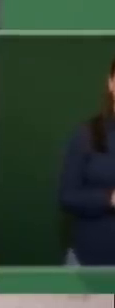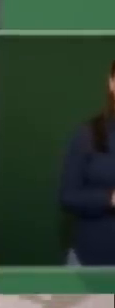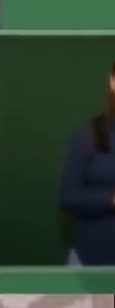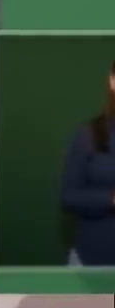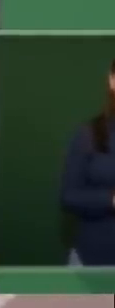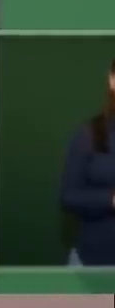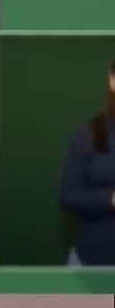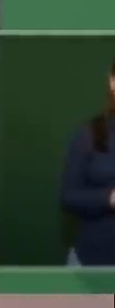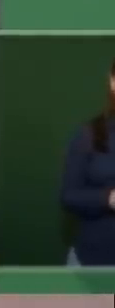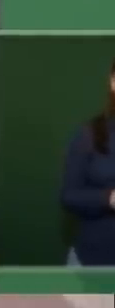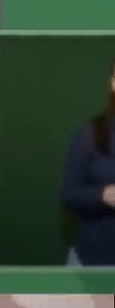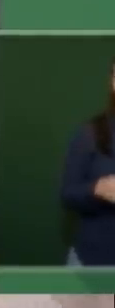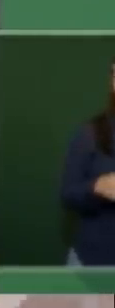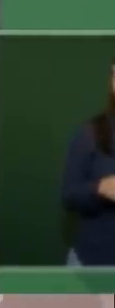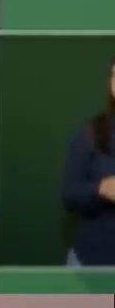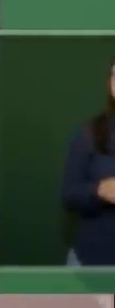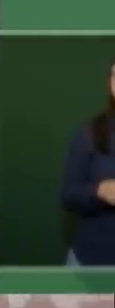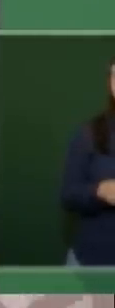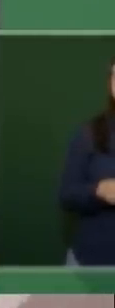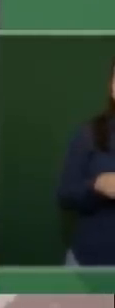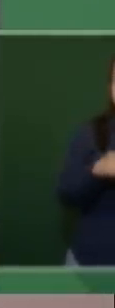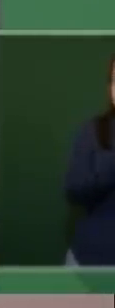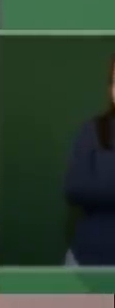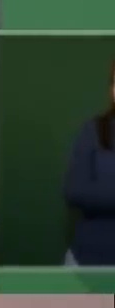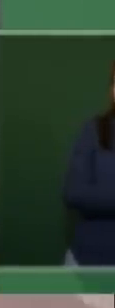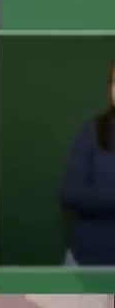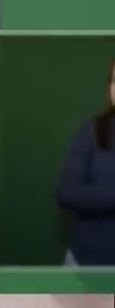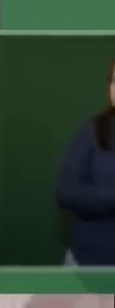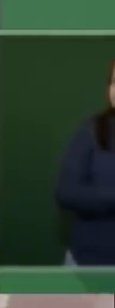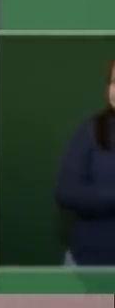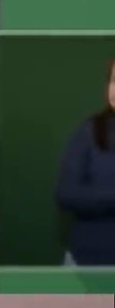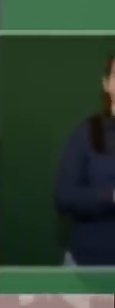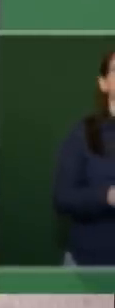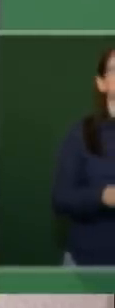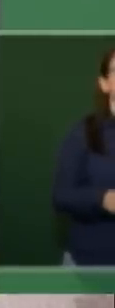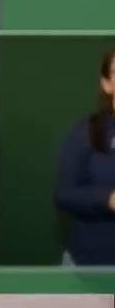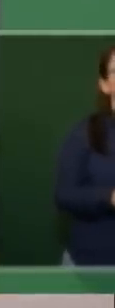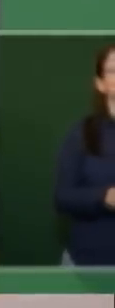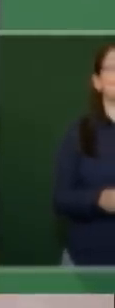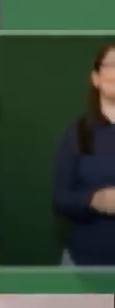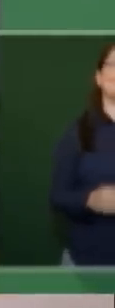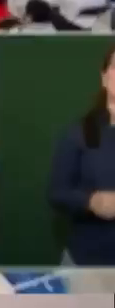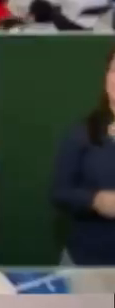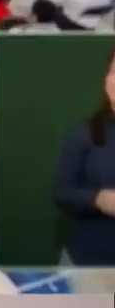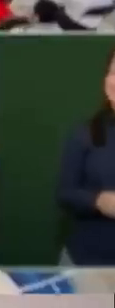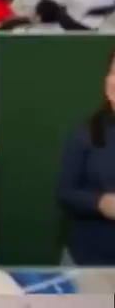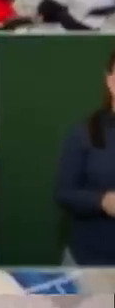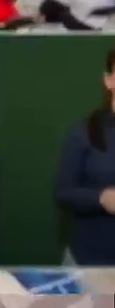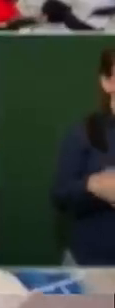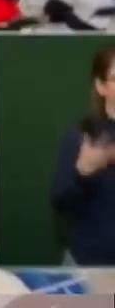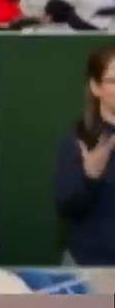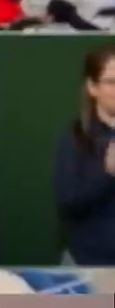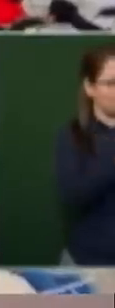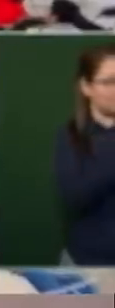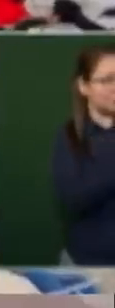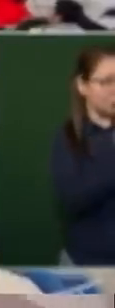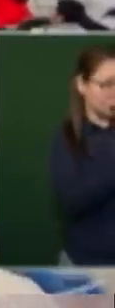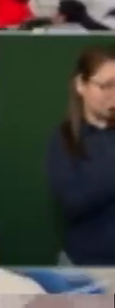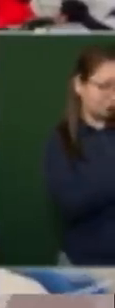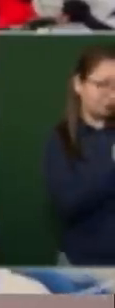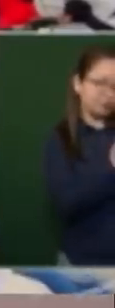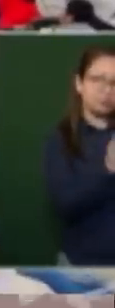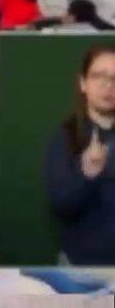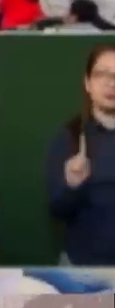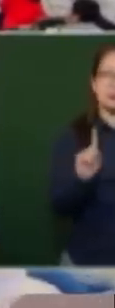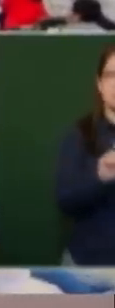muchísimo. Como habíamos mencionado, pues se puede analizar desde diferentes aristas. Algo que tú dices,